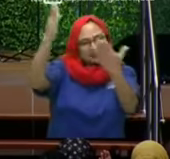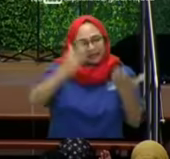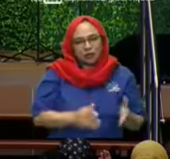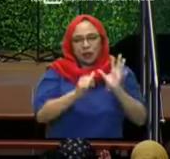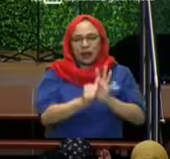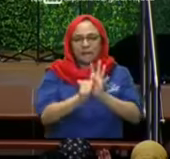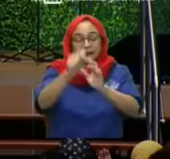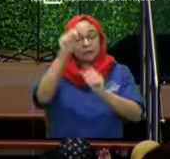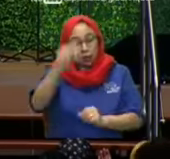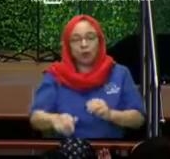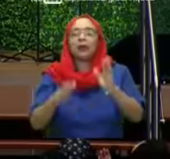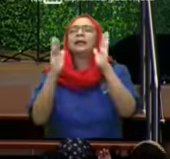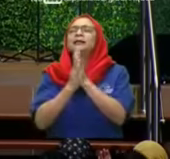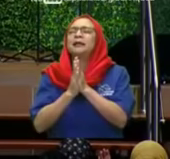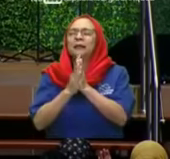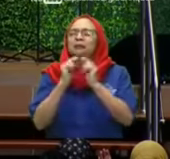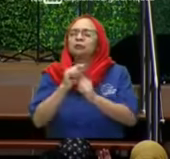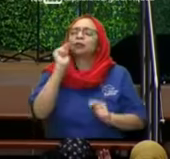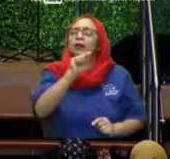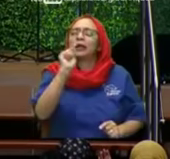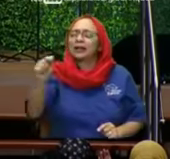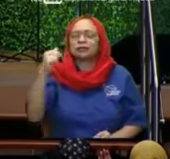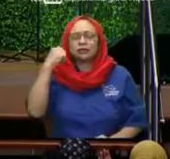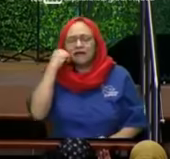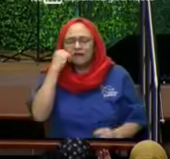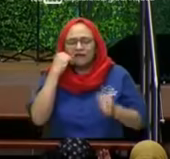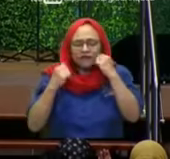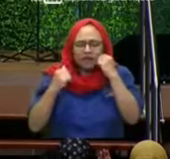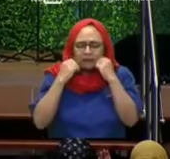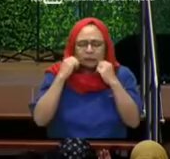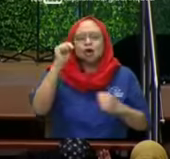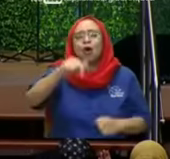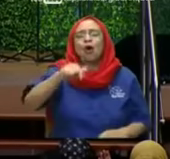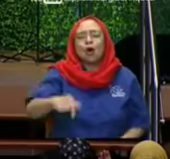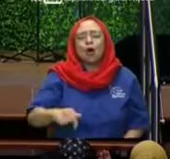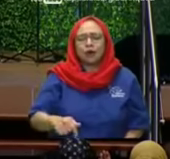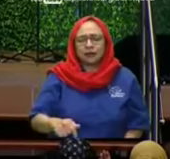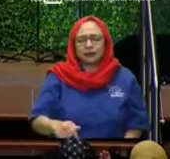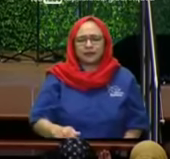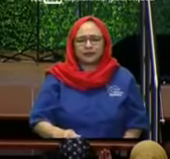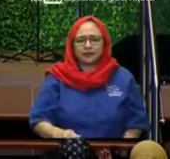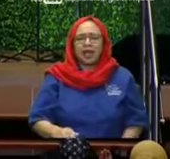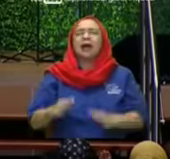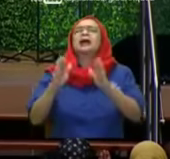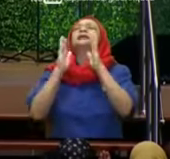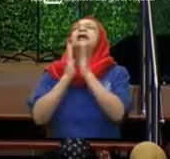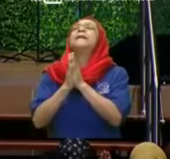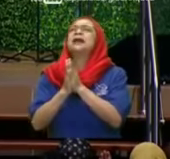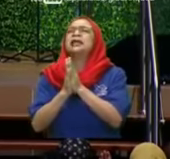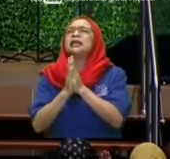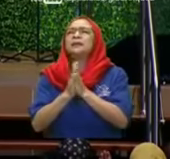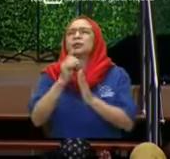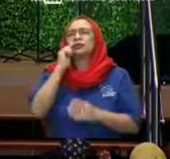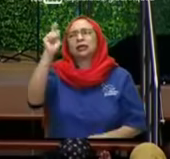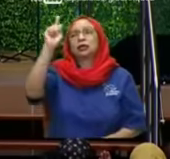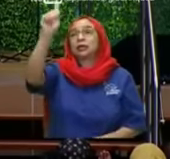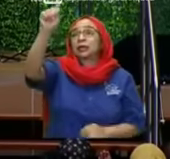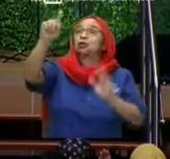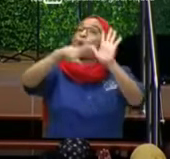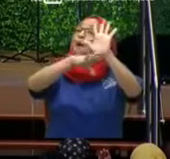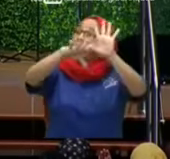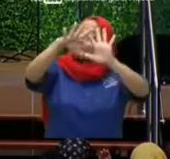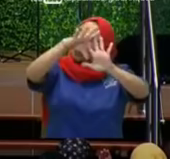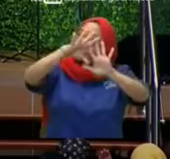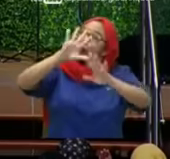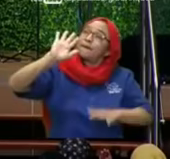Señor, pidiéndote por aquellos que están enfermos, Señor. Hoy venimos pidiéndote, Señor, que la mano